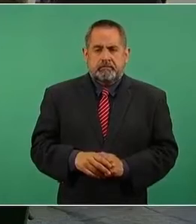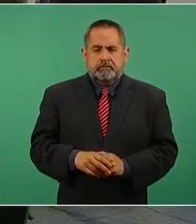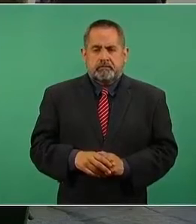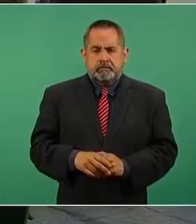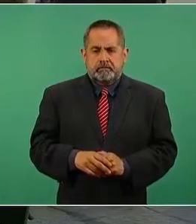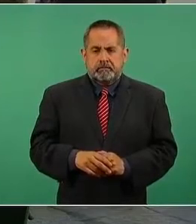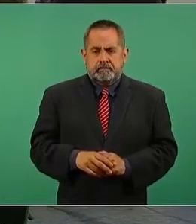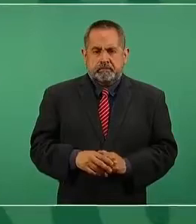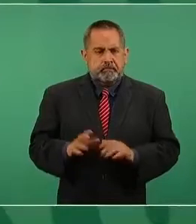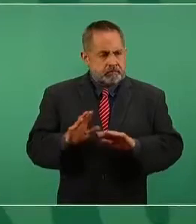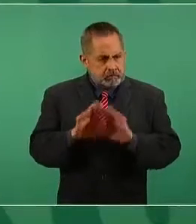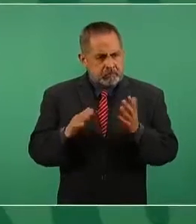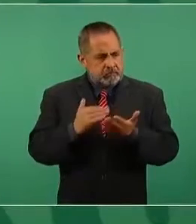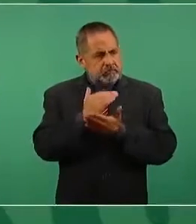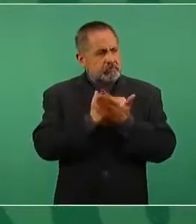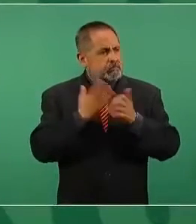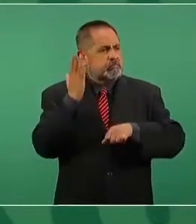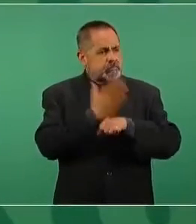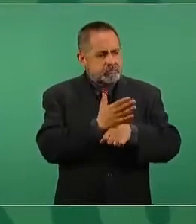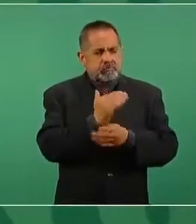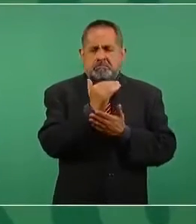pues es quitar agravantes.